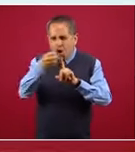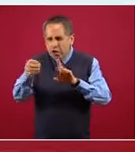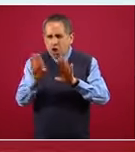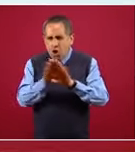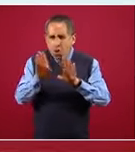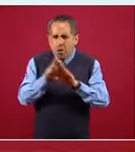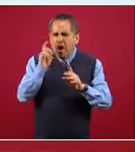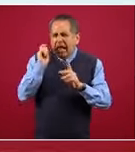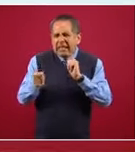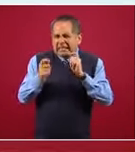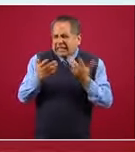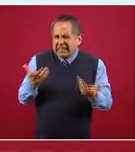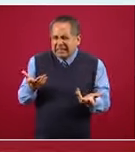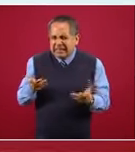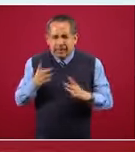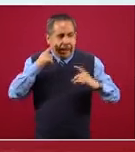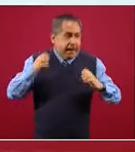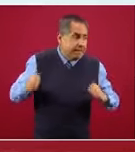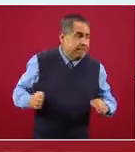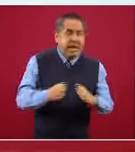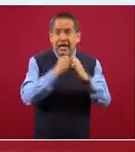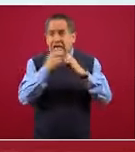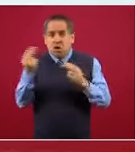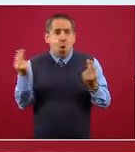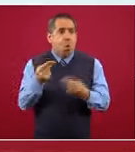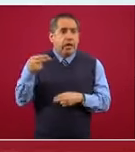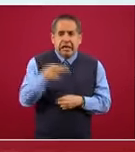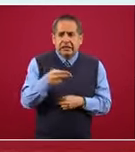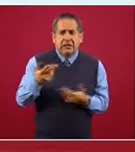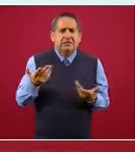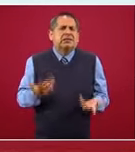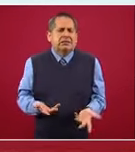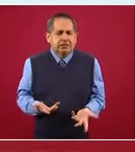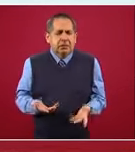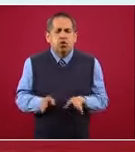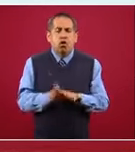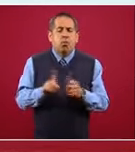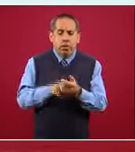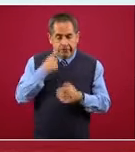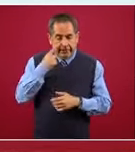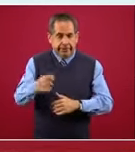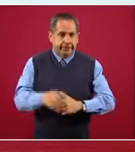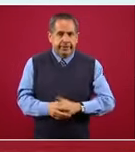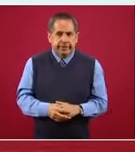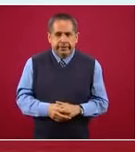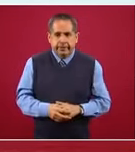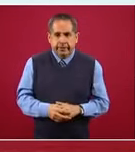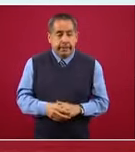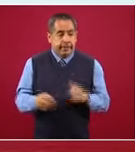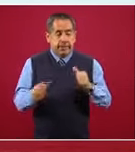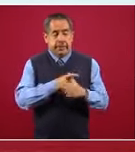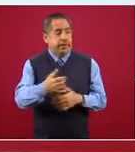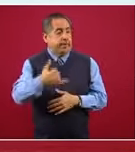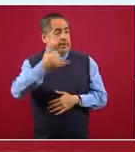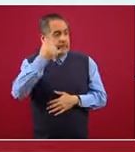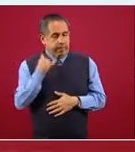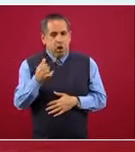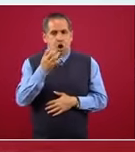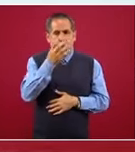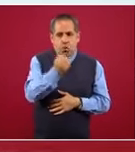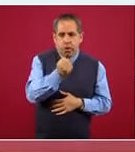y sepa cómo es el proceso que se le atiende, con el cual se le atiende una emergencia, una urgencia. Se recibe la llamada a través del